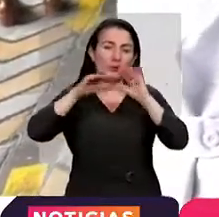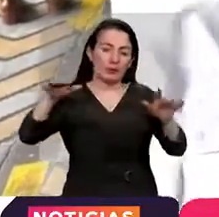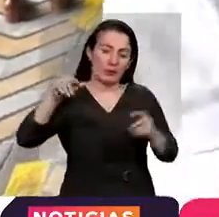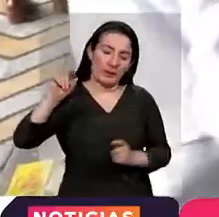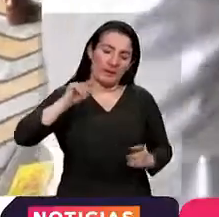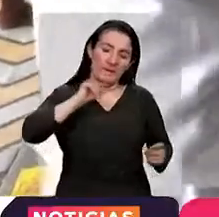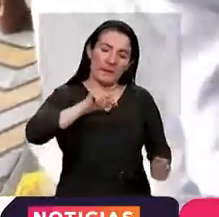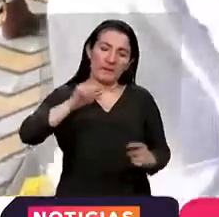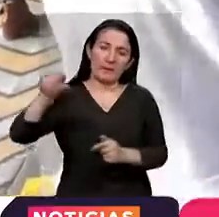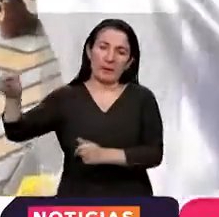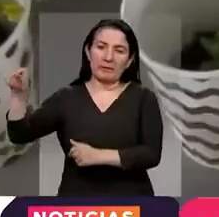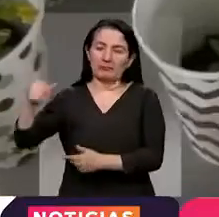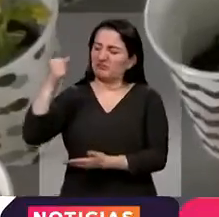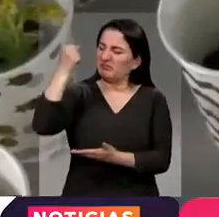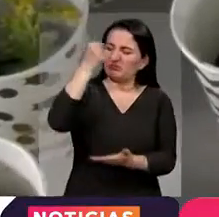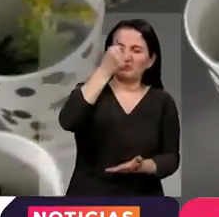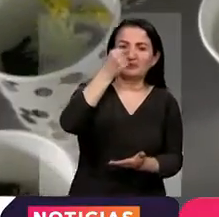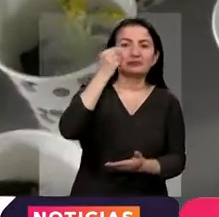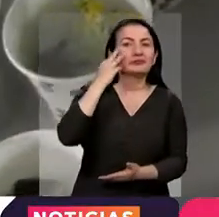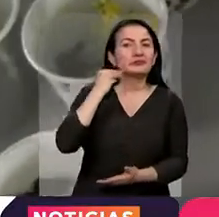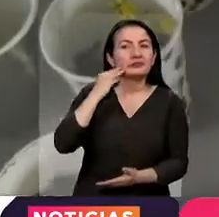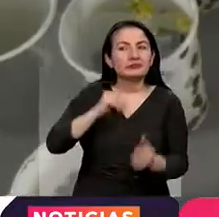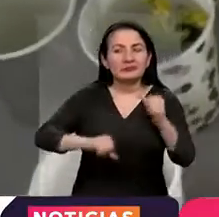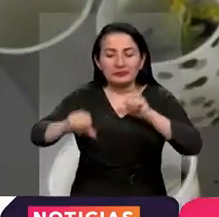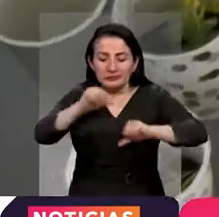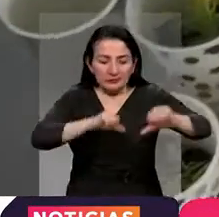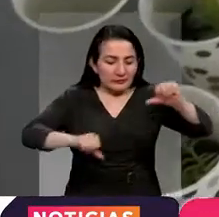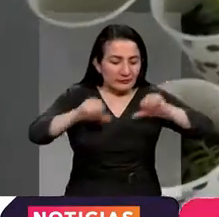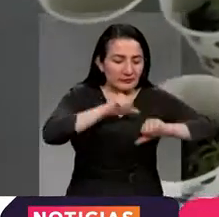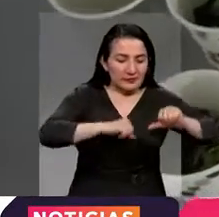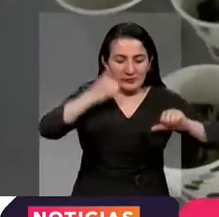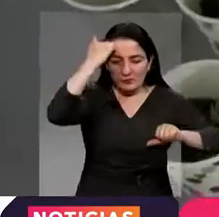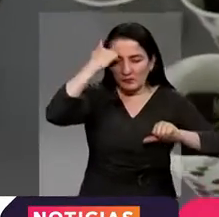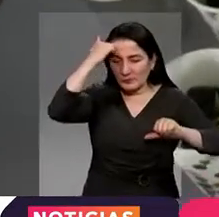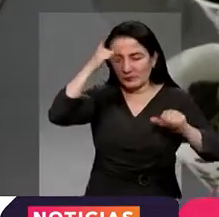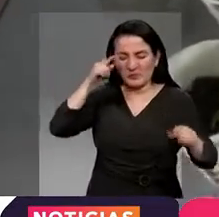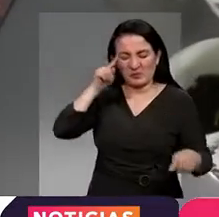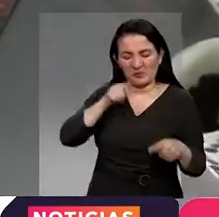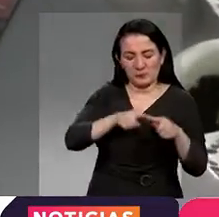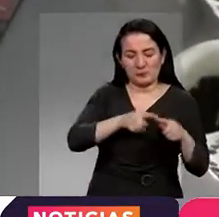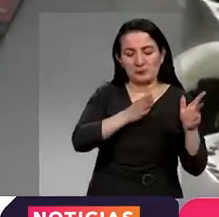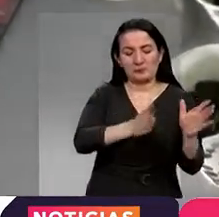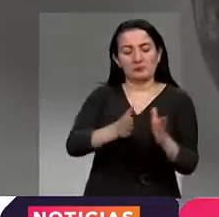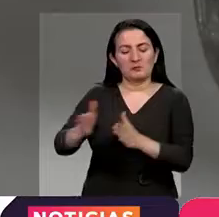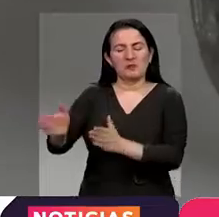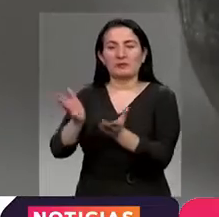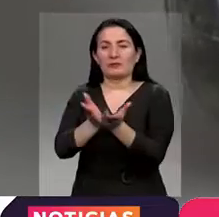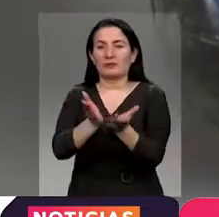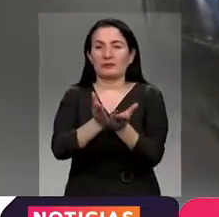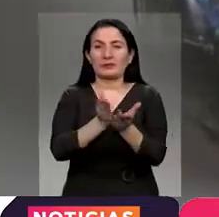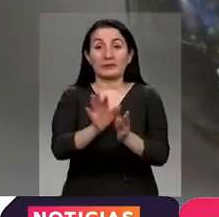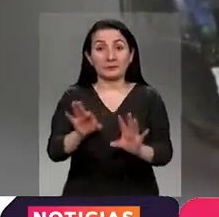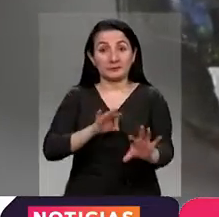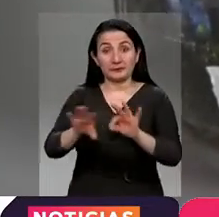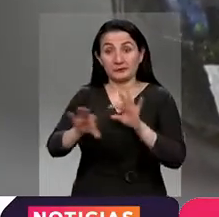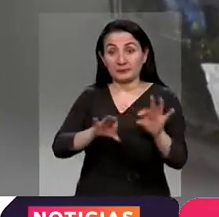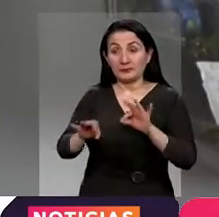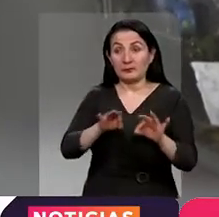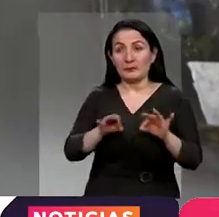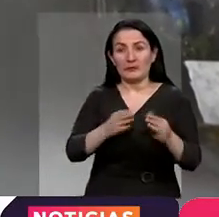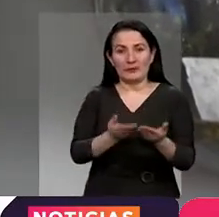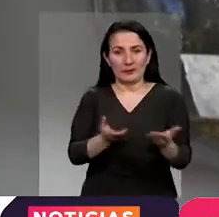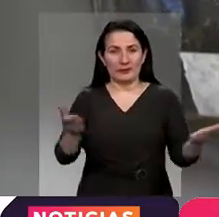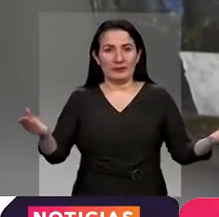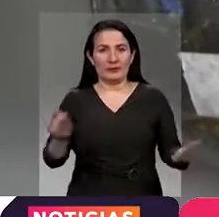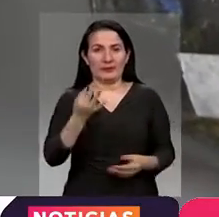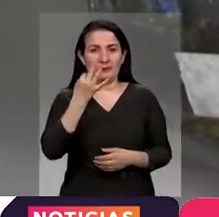cinco paquetes que incluyen experiencias pedagógicas dirigidas a estudiantes los seleccionados tendrán una huerta con tres